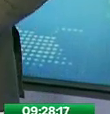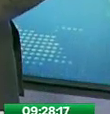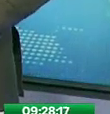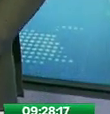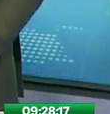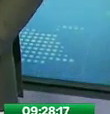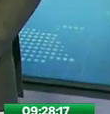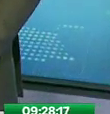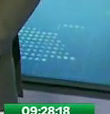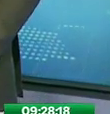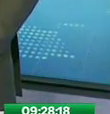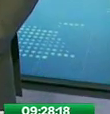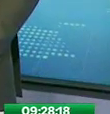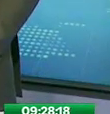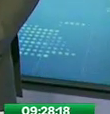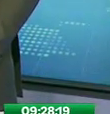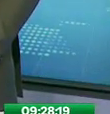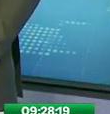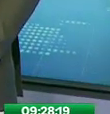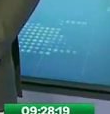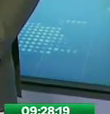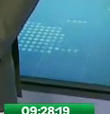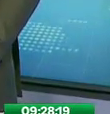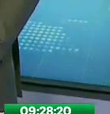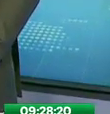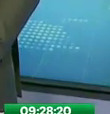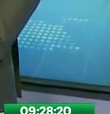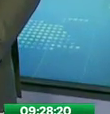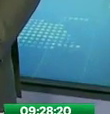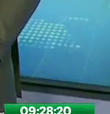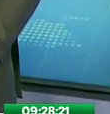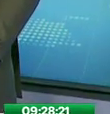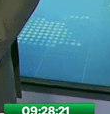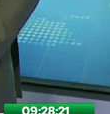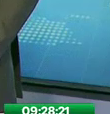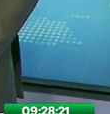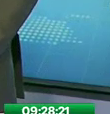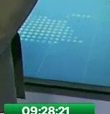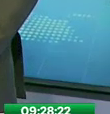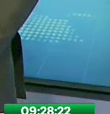amigos televidentes son las 9 de la mañana con 28 minutos